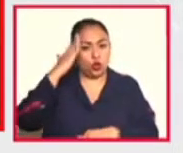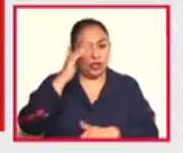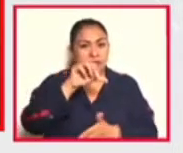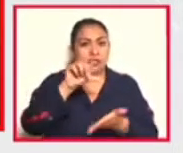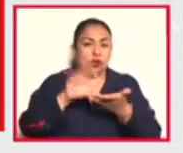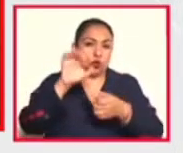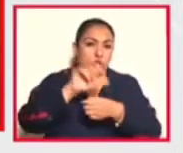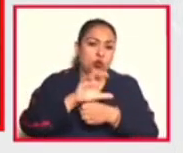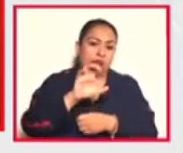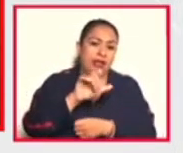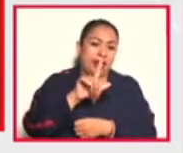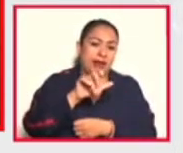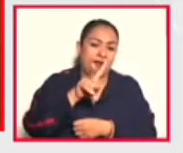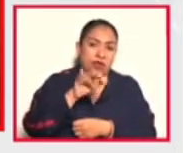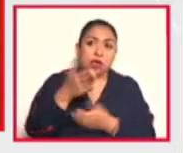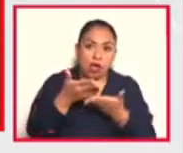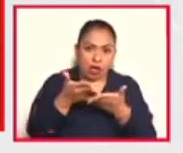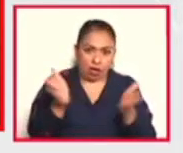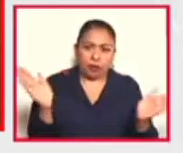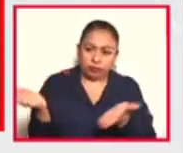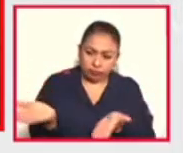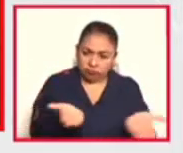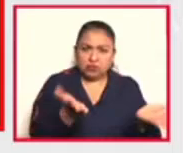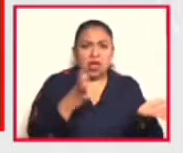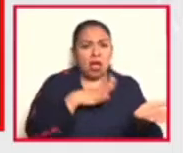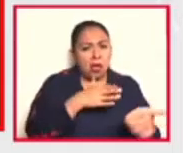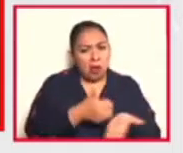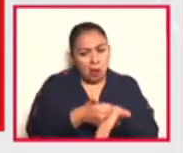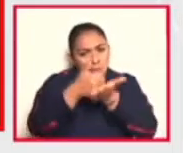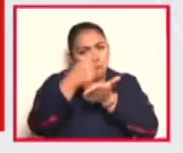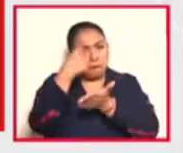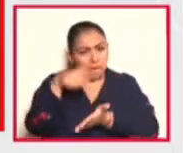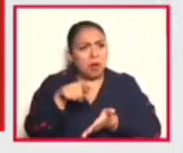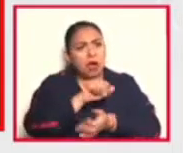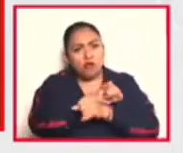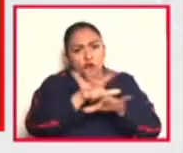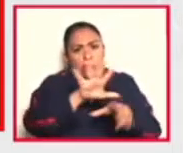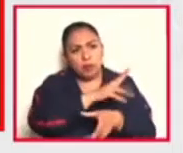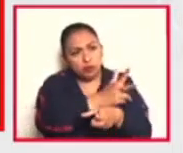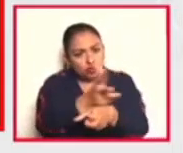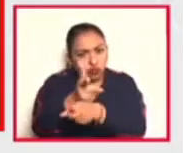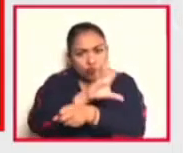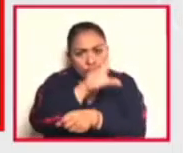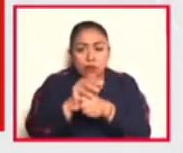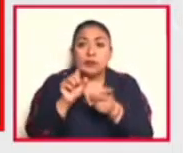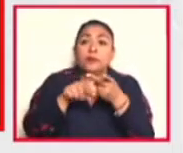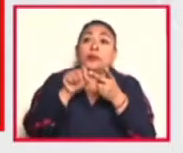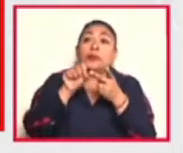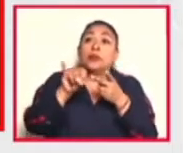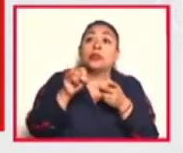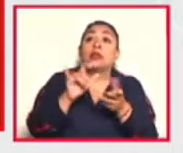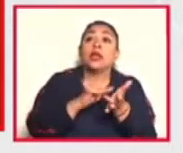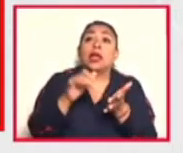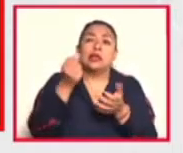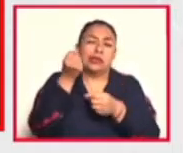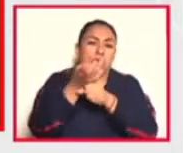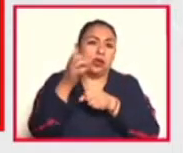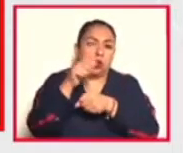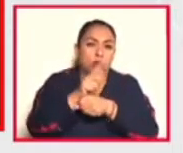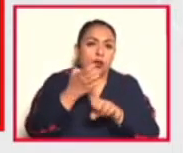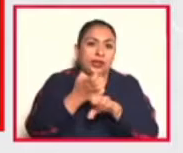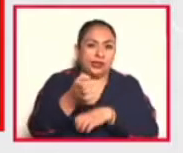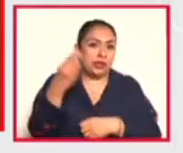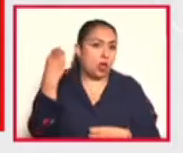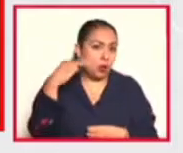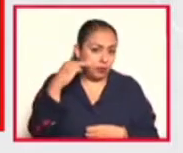que nos abrieron las puertas y nos brindaron todas las facilidades para hacer esta cobertura, Juanse. Así es, y también queremos agradecer a la Secretaría de Cultura del Estado de Michoacán